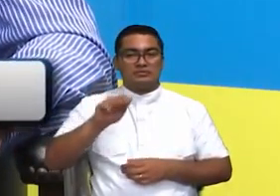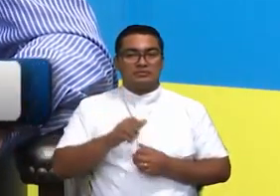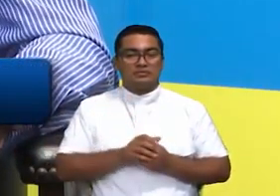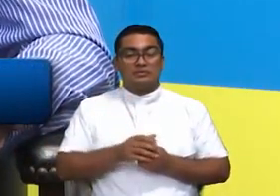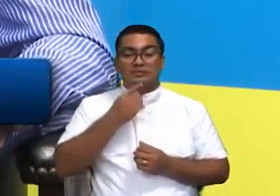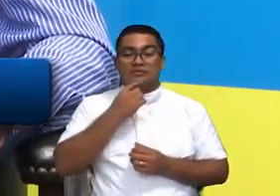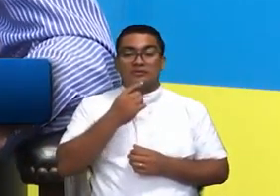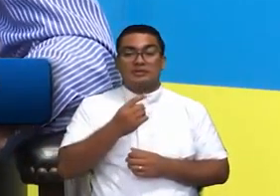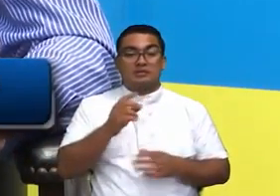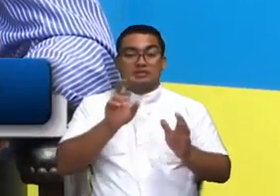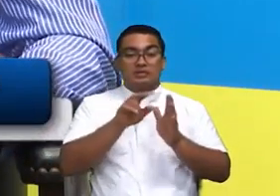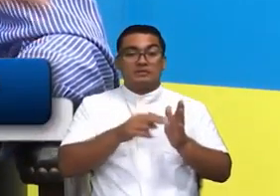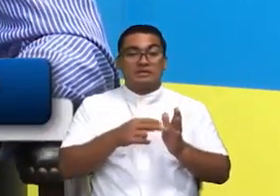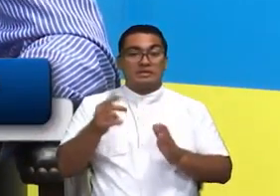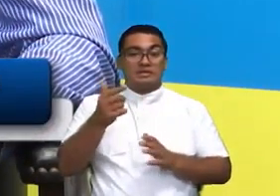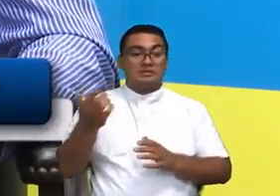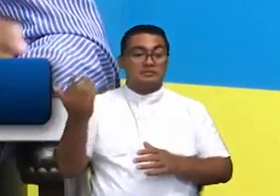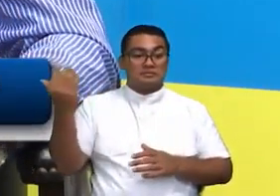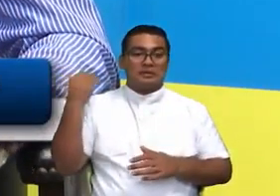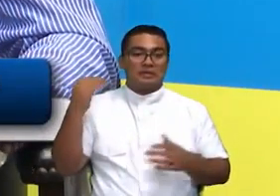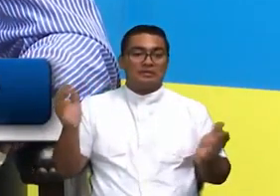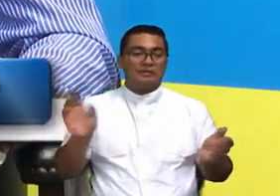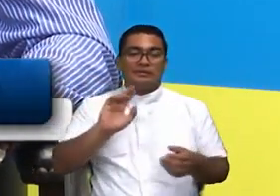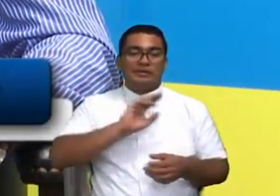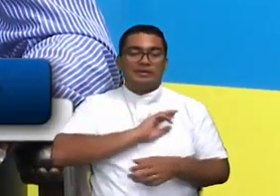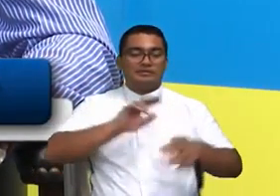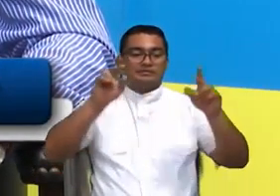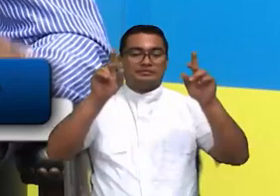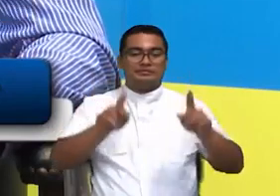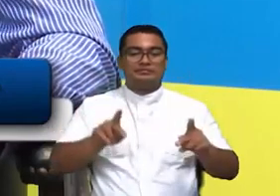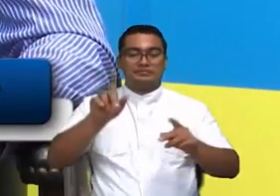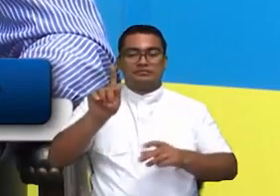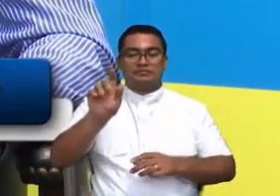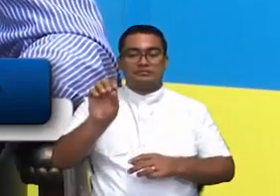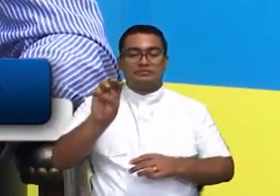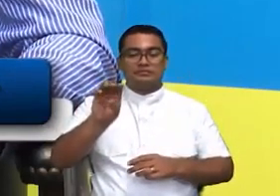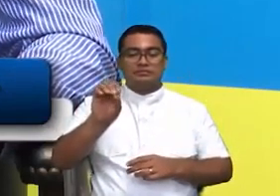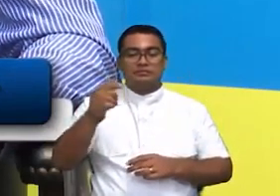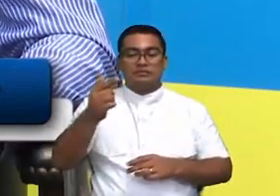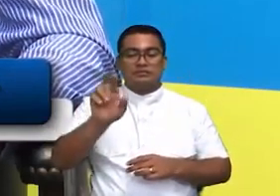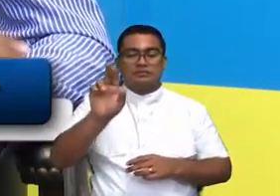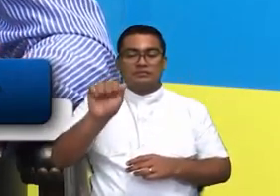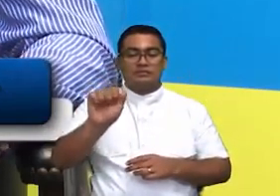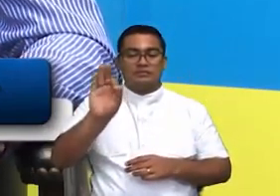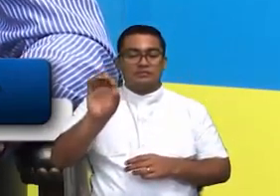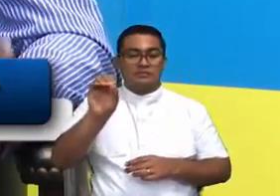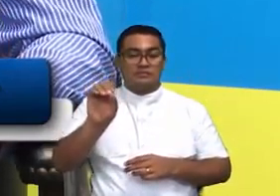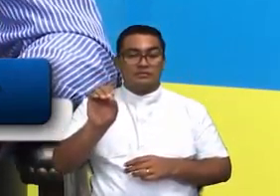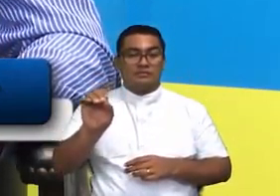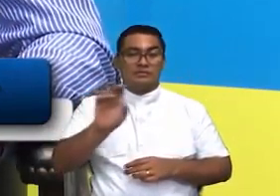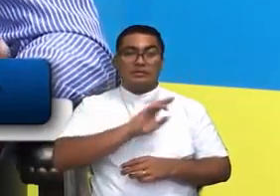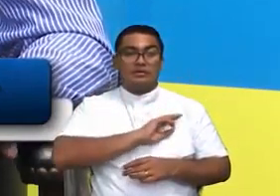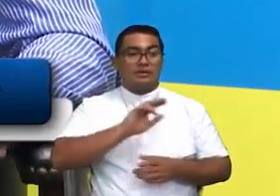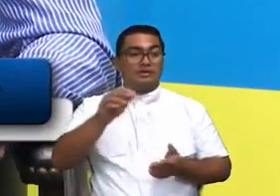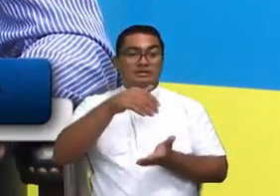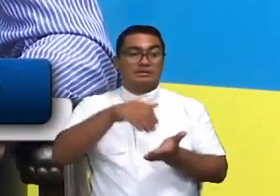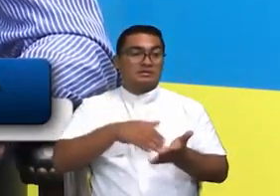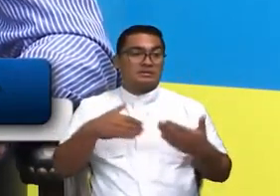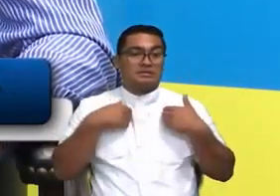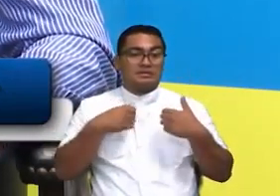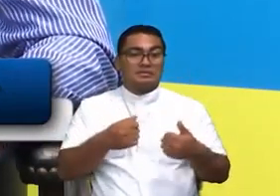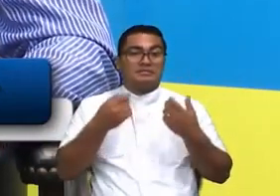antes del 2007, Nicaragua no contaba con ningún tomógrafo en ningún hospital ni en ninguna unidad de salud, pero fue gracias